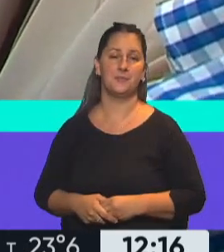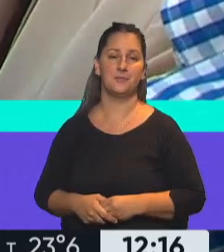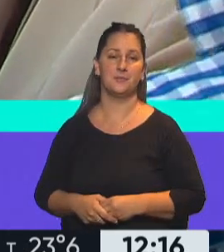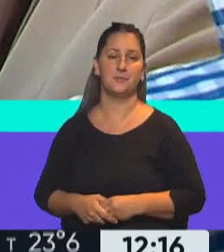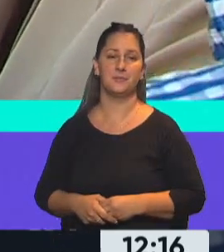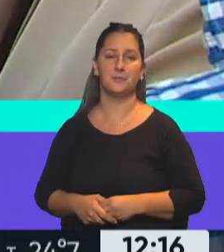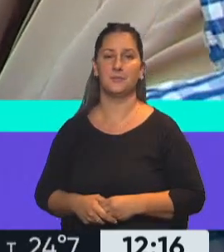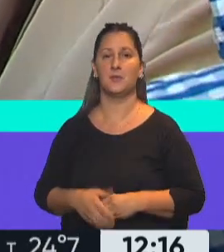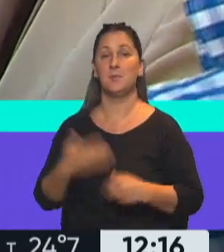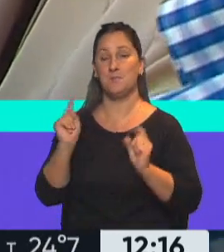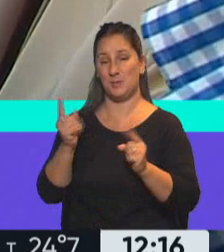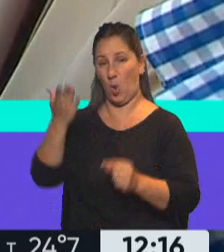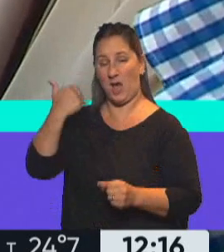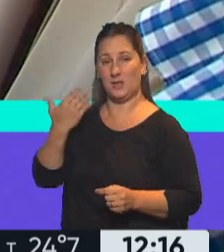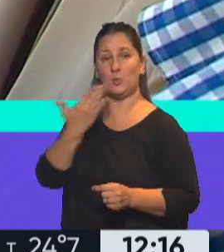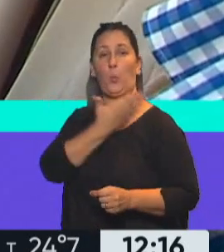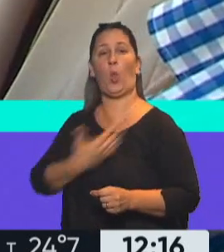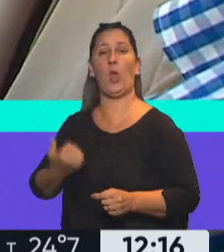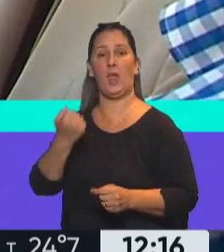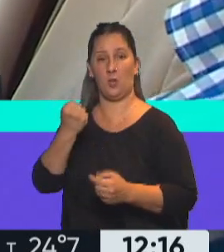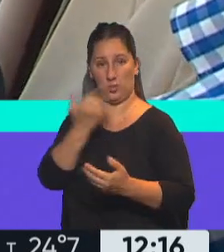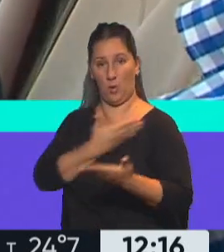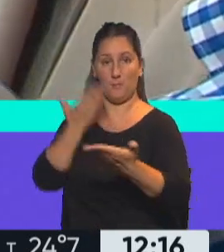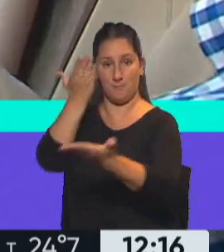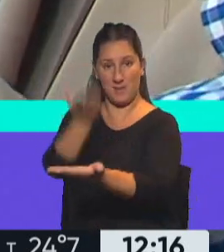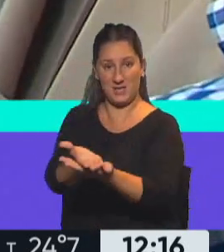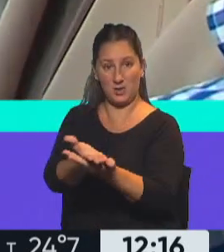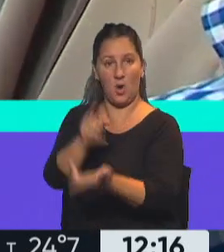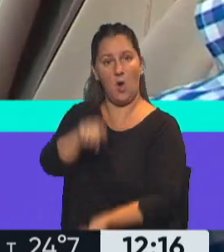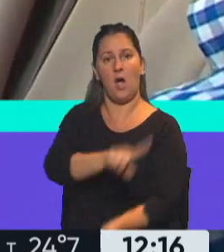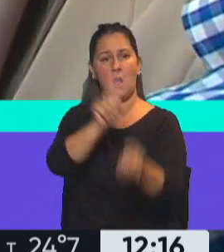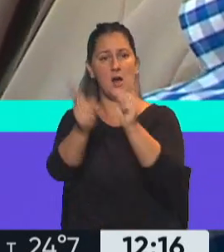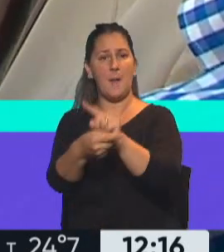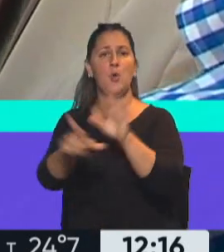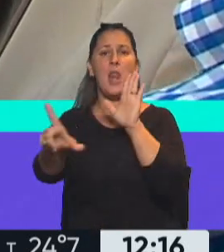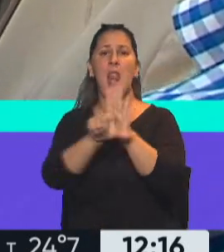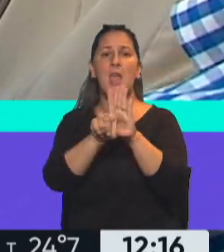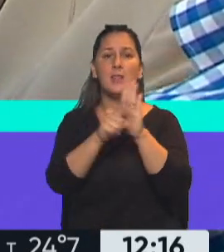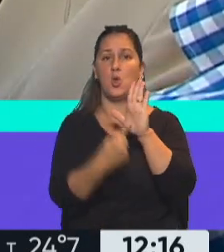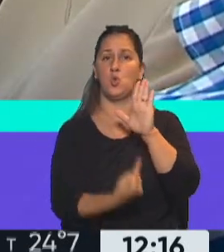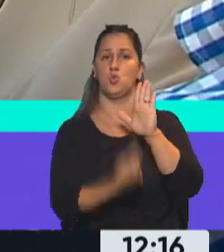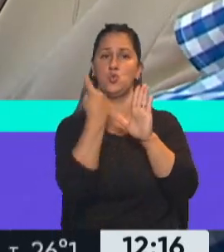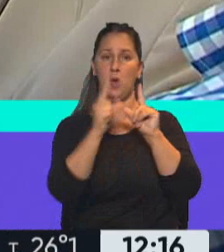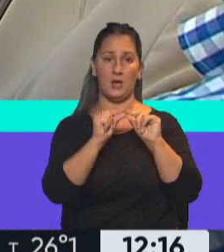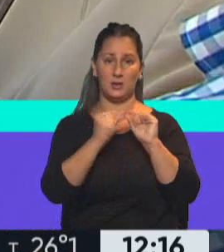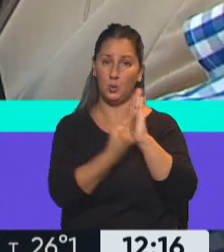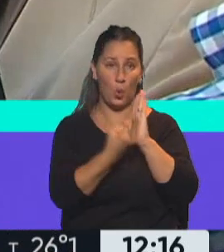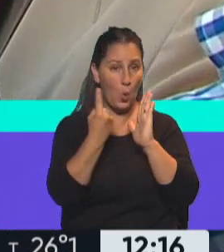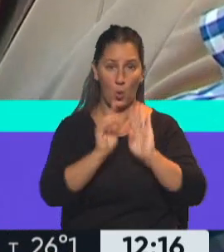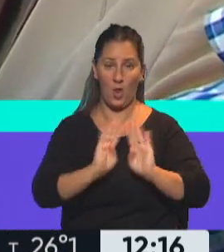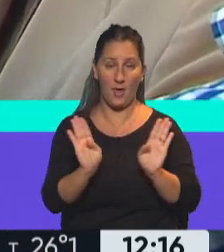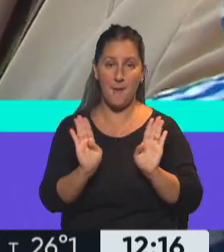lo que había presentado el Poder Ejecutivo. Ahora hubo un cambio fundamental, que es una ley que tiene un solo artículo. Y bueno, también vimos